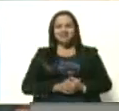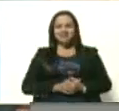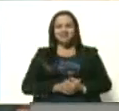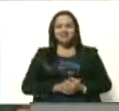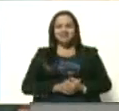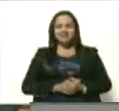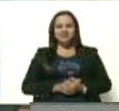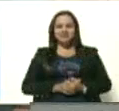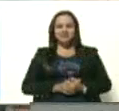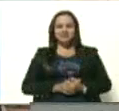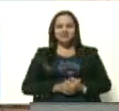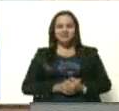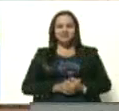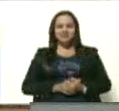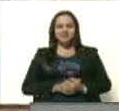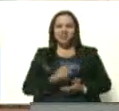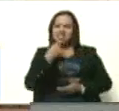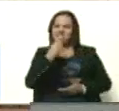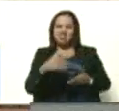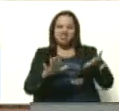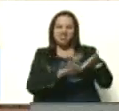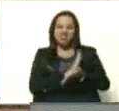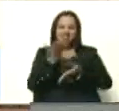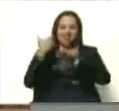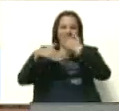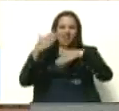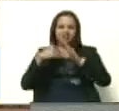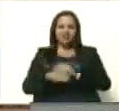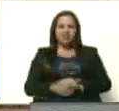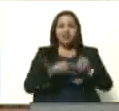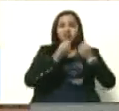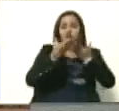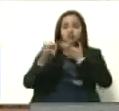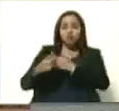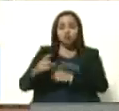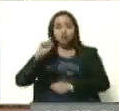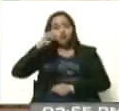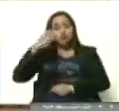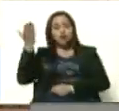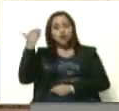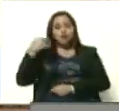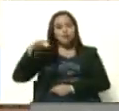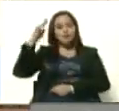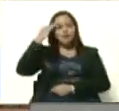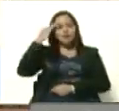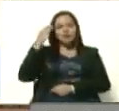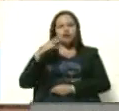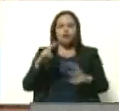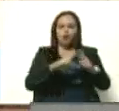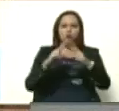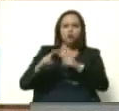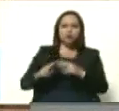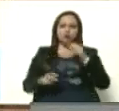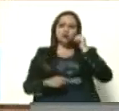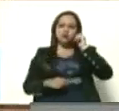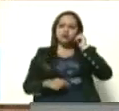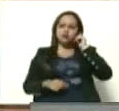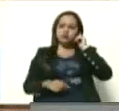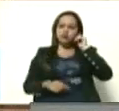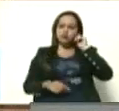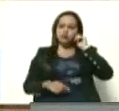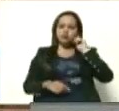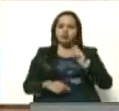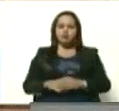que decía, entre otras cosas, aquel discurso memorable que todos conocen, que habla de